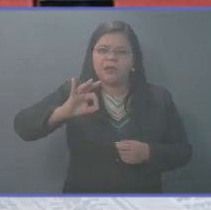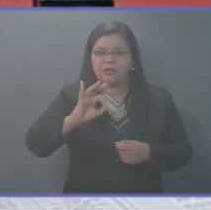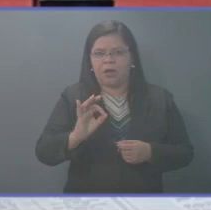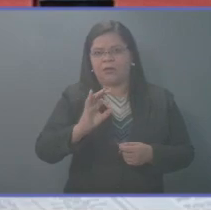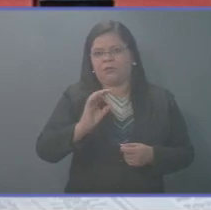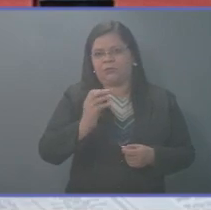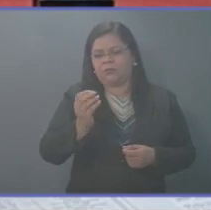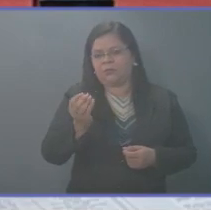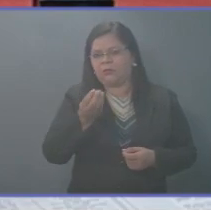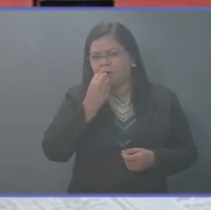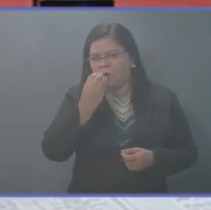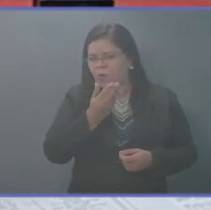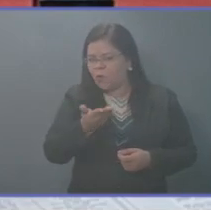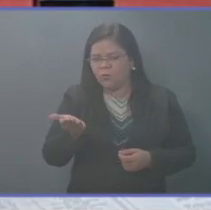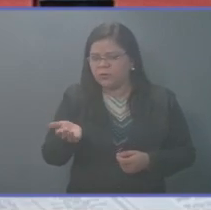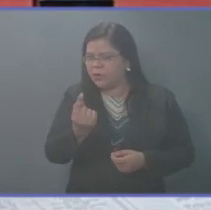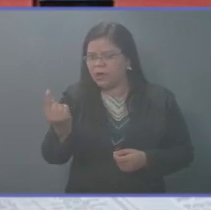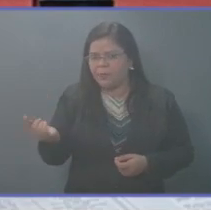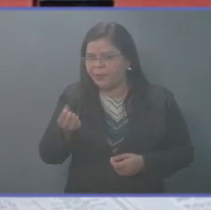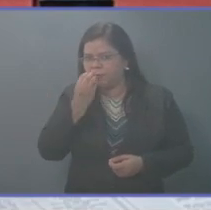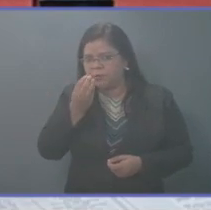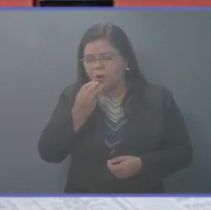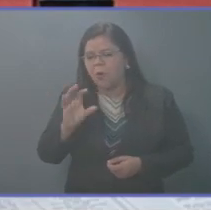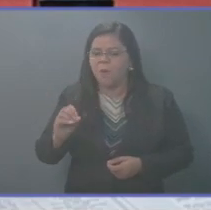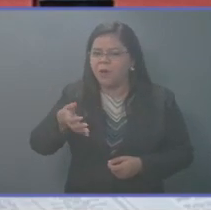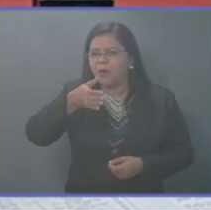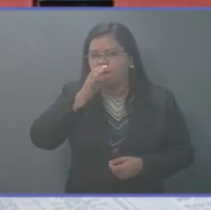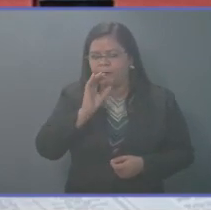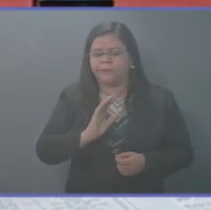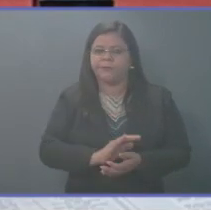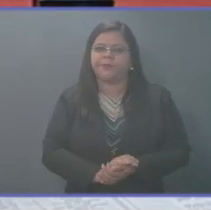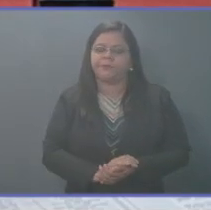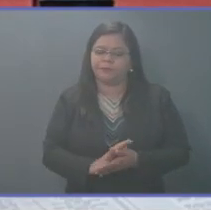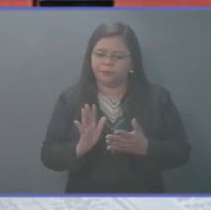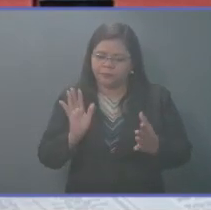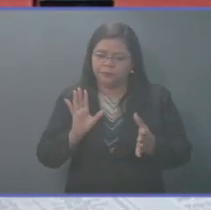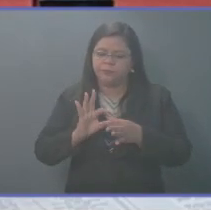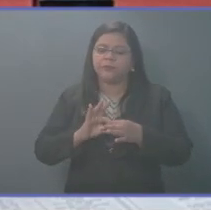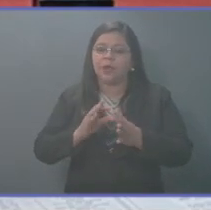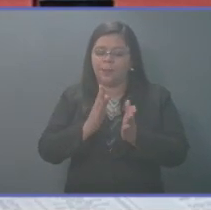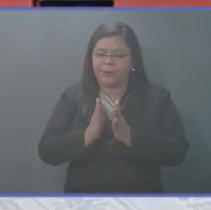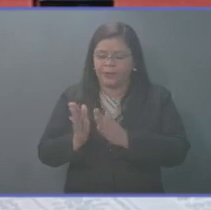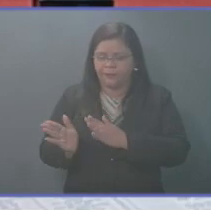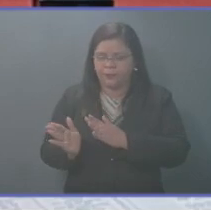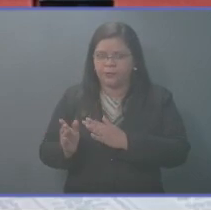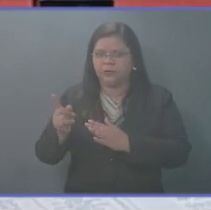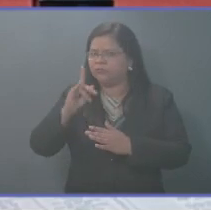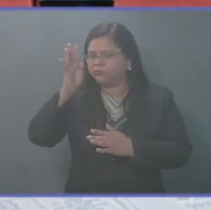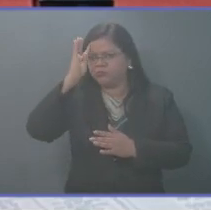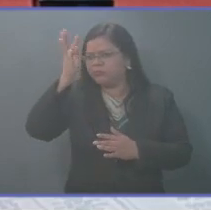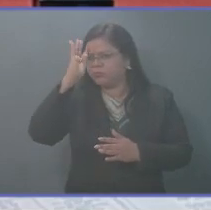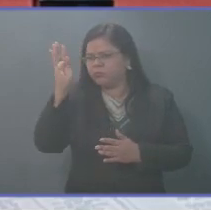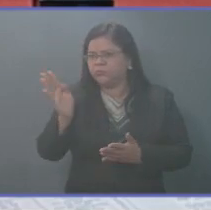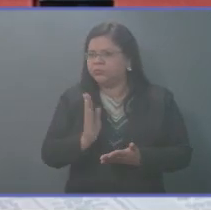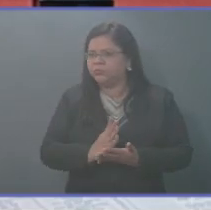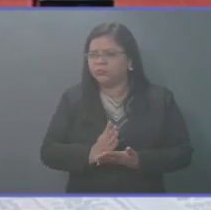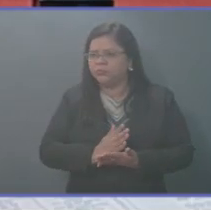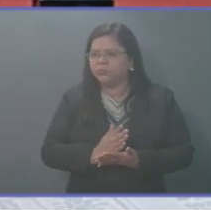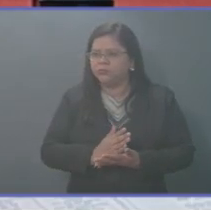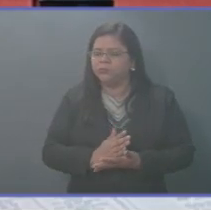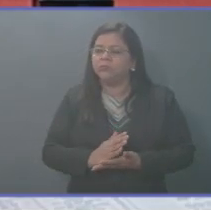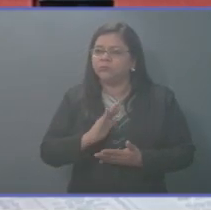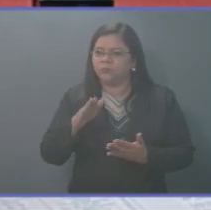humano verdad entonces esto responde a un plan no es antojadizo que se tiene todo